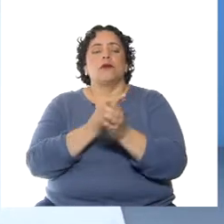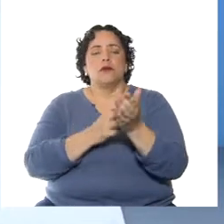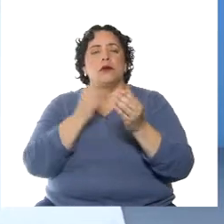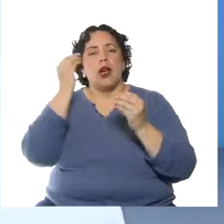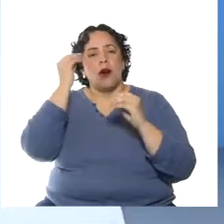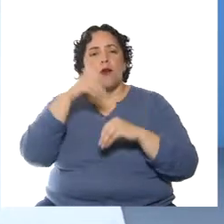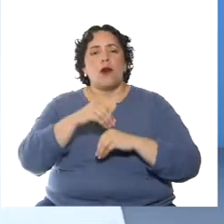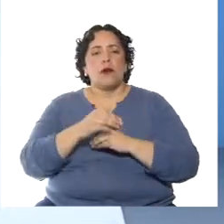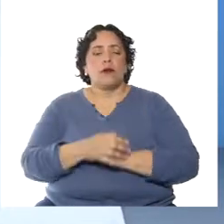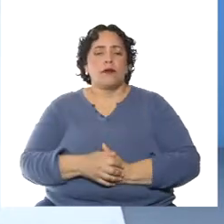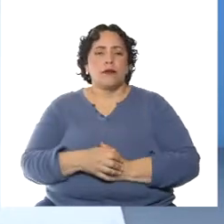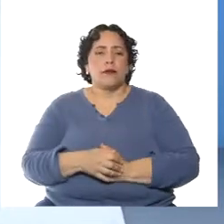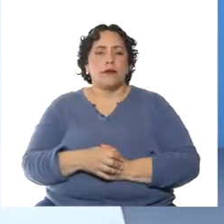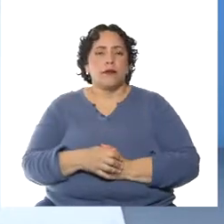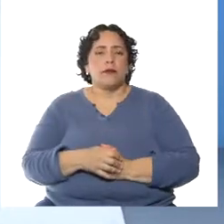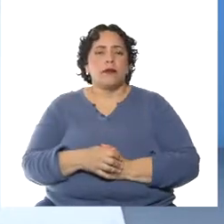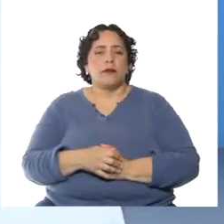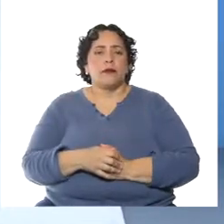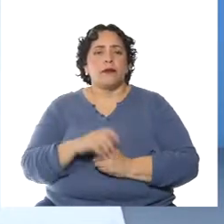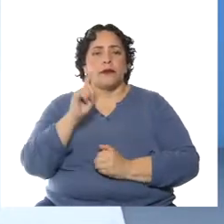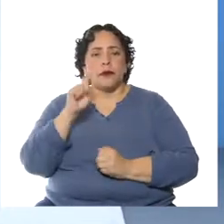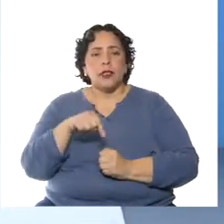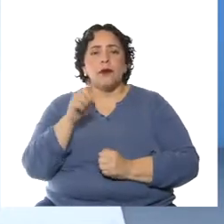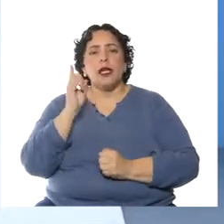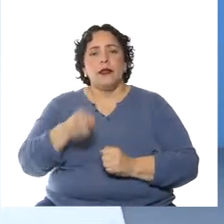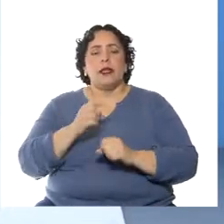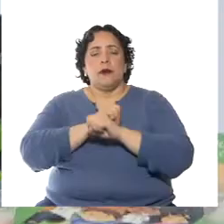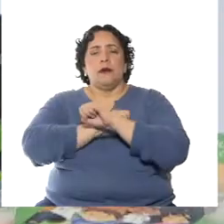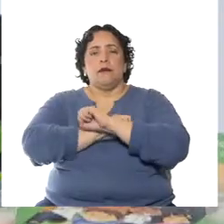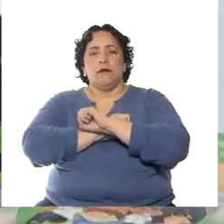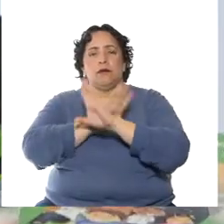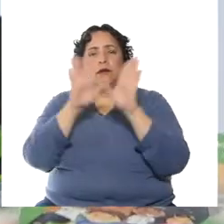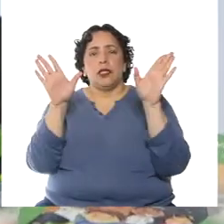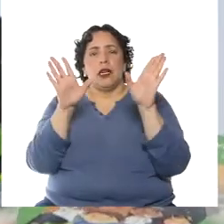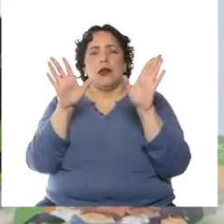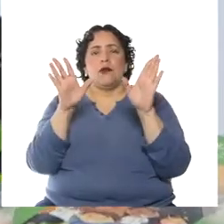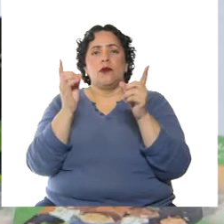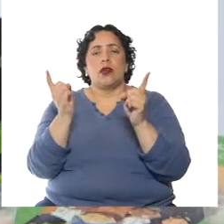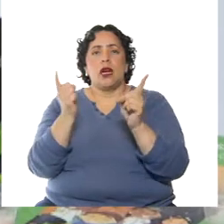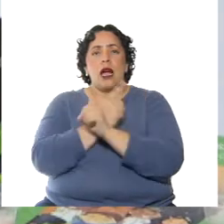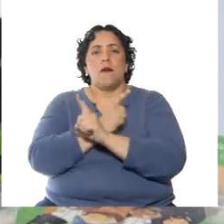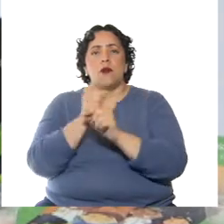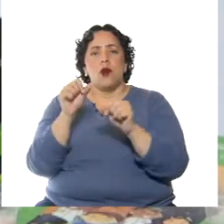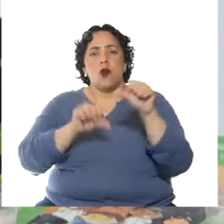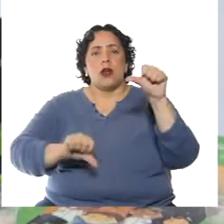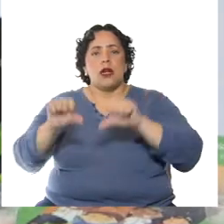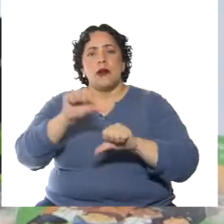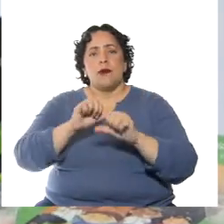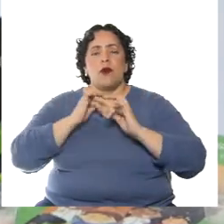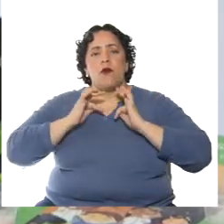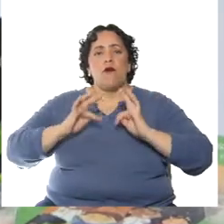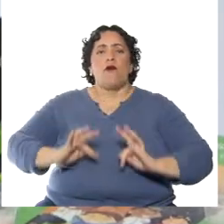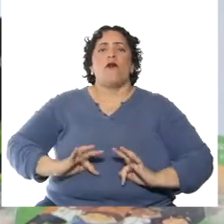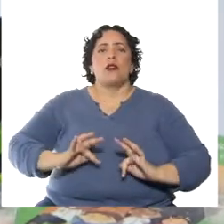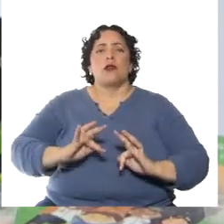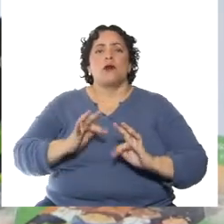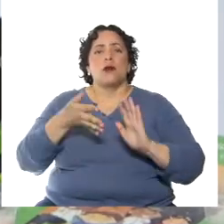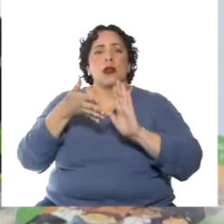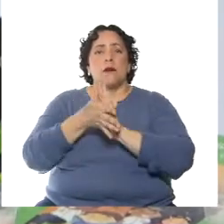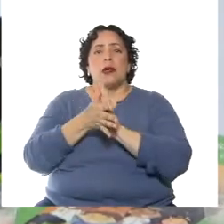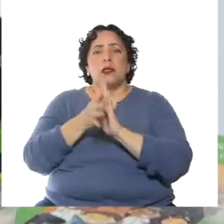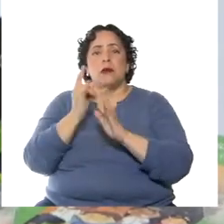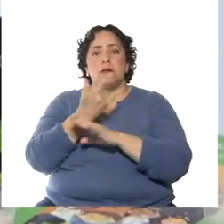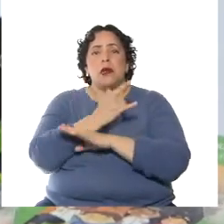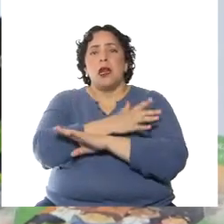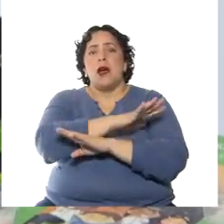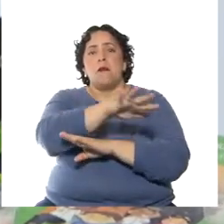Correcto. También tenemos que estar muy claros que dentro de lo que son estos cambios químicos y estos cambios físicos que ocurren en el